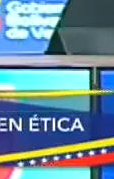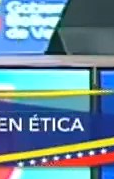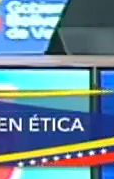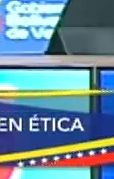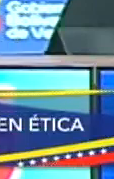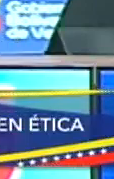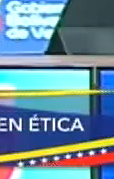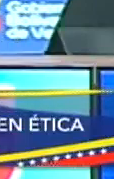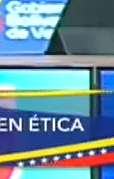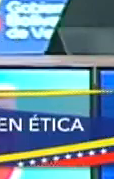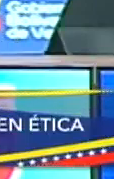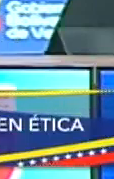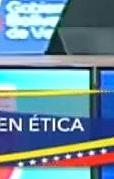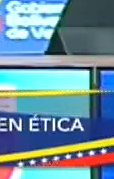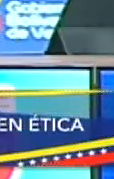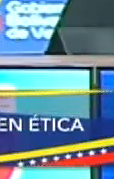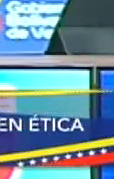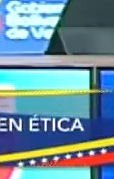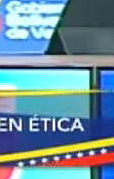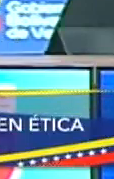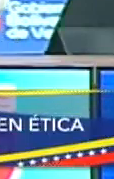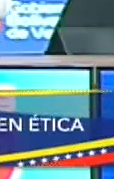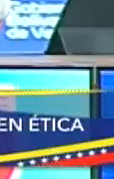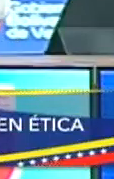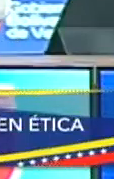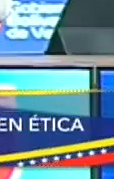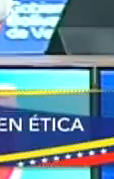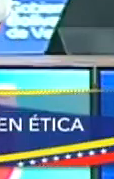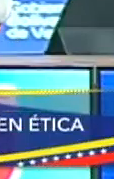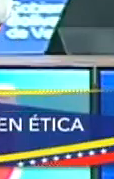porque ustedes alcanzan un escalón superior.